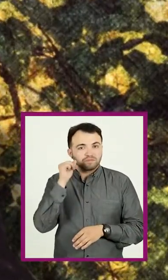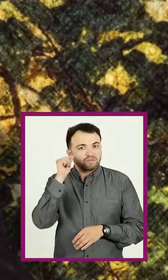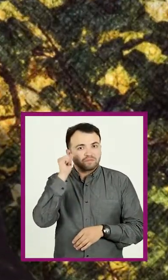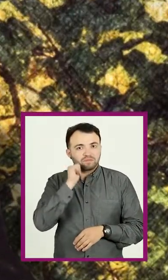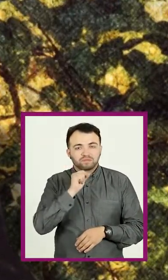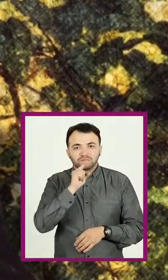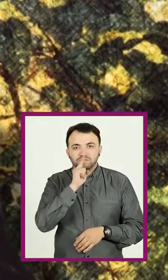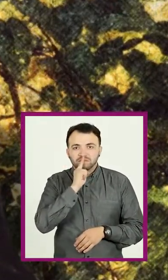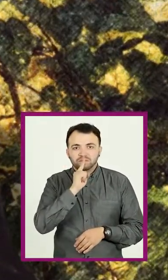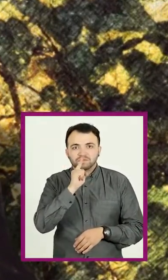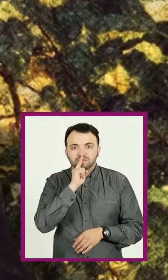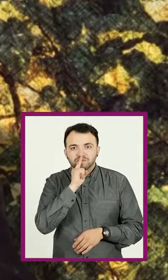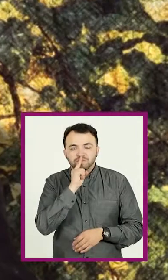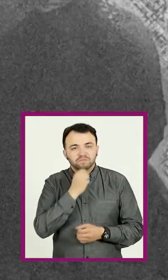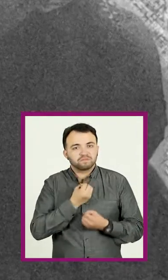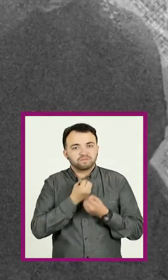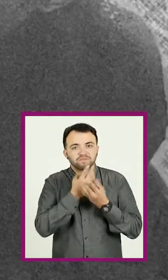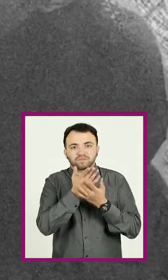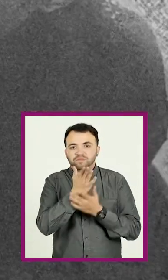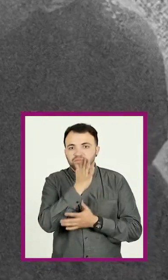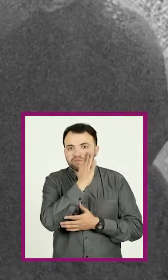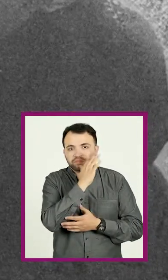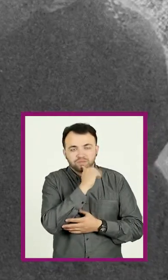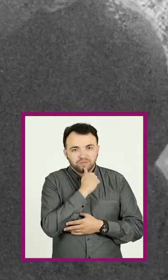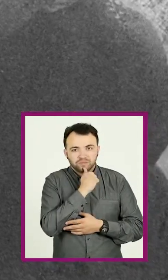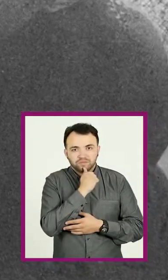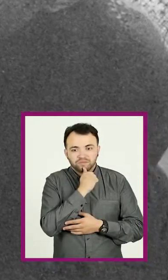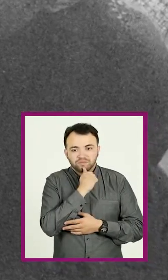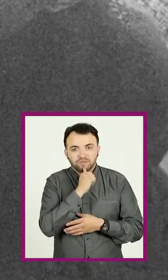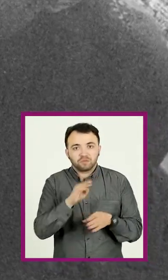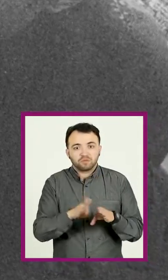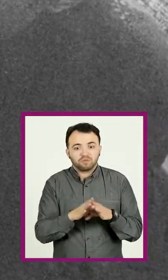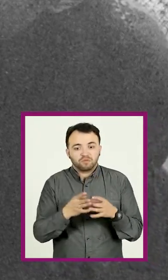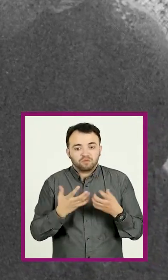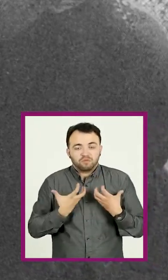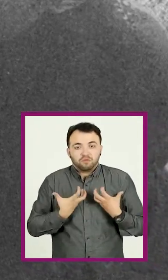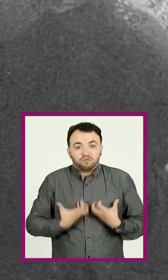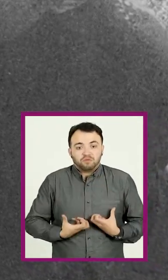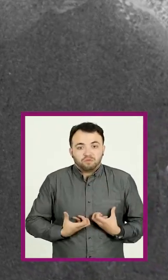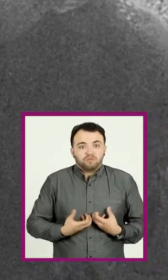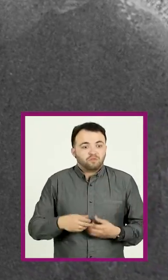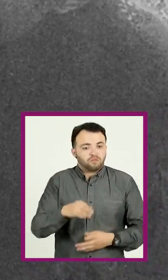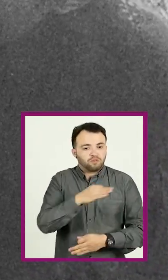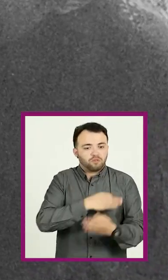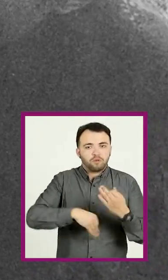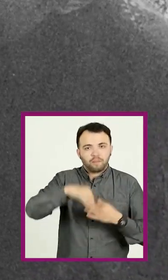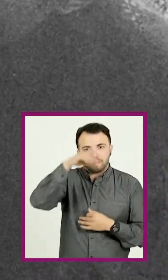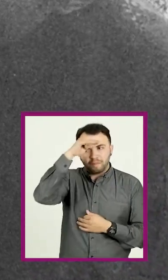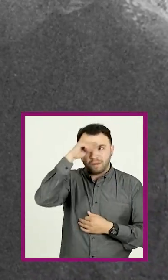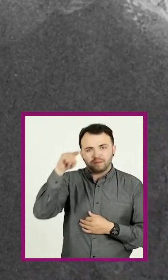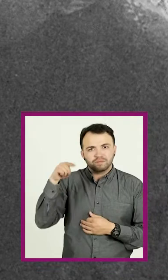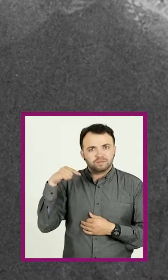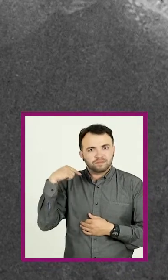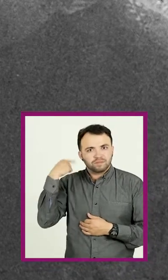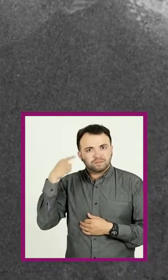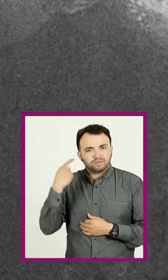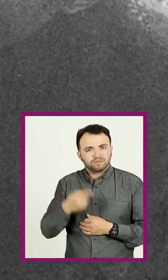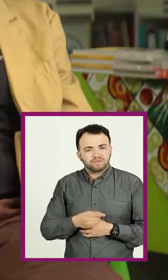caracterizamos universalmente como entró en un momento, una etapa de locura, ¿no? ¿Qué